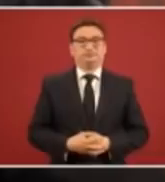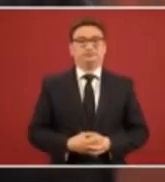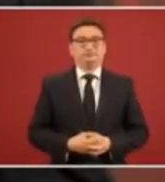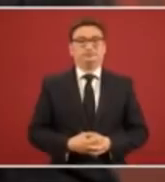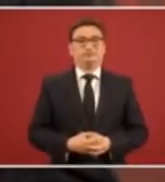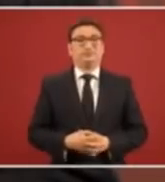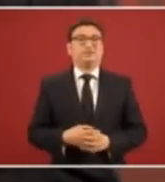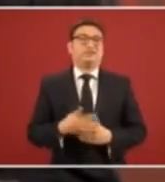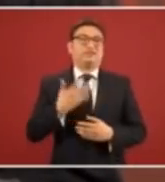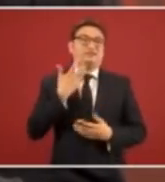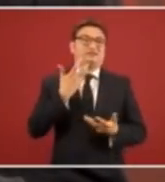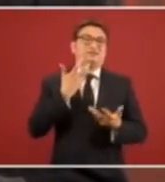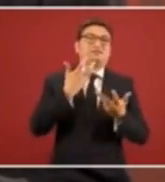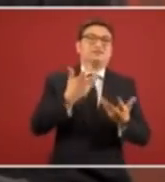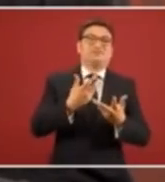quiere otra cosa.